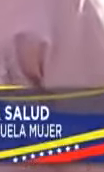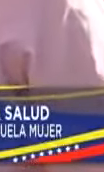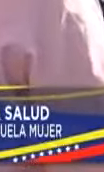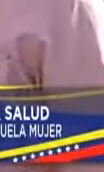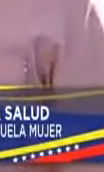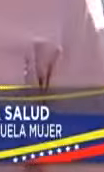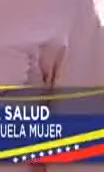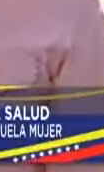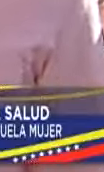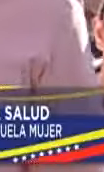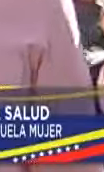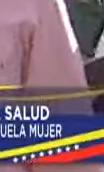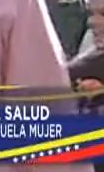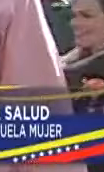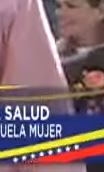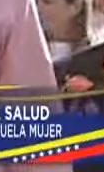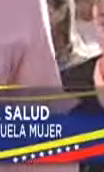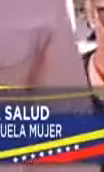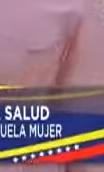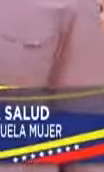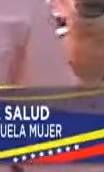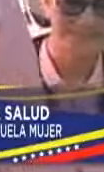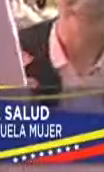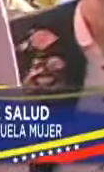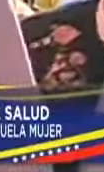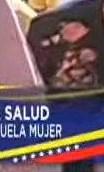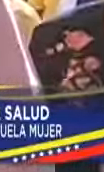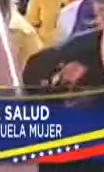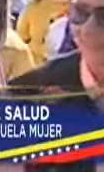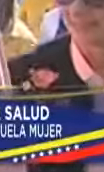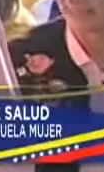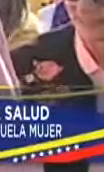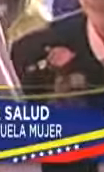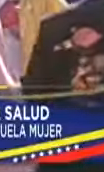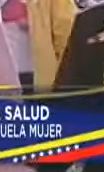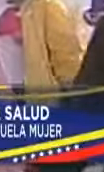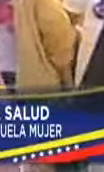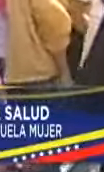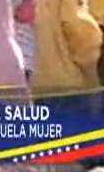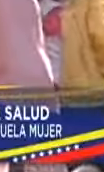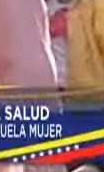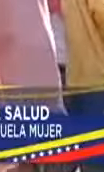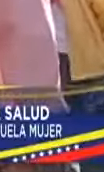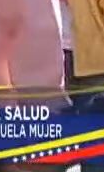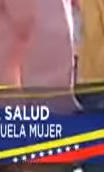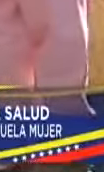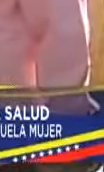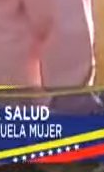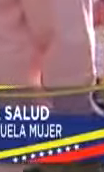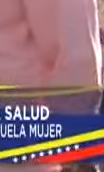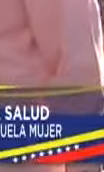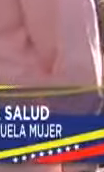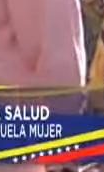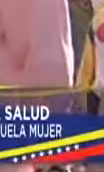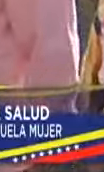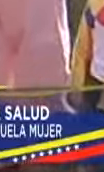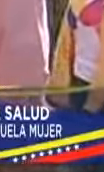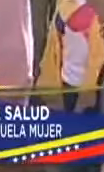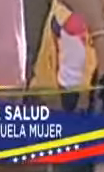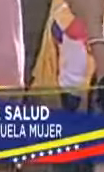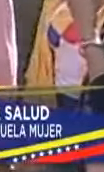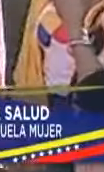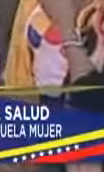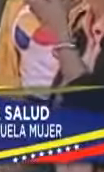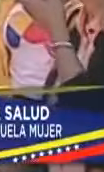distintos planes de programa de atención social que han sido desplegados en esta actividad y en todo el territorio nacional